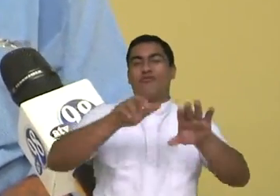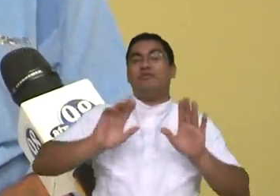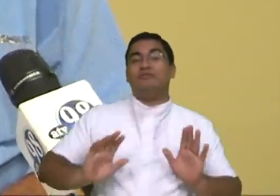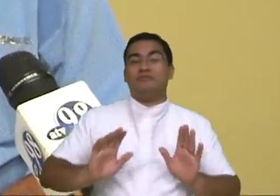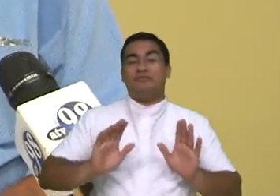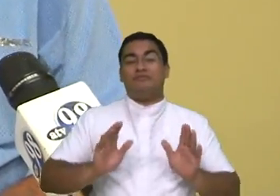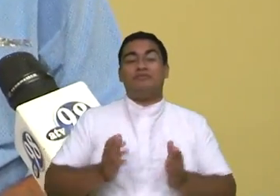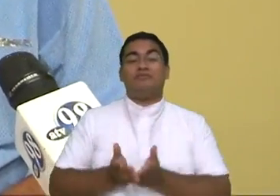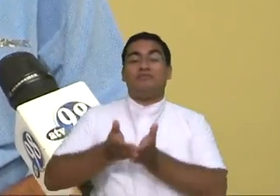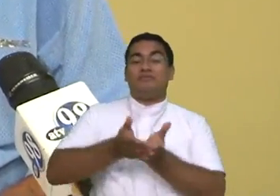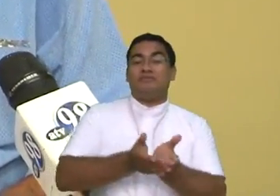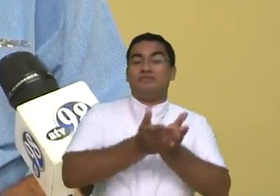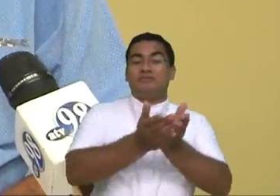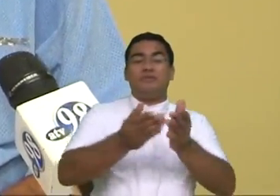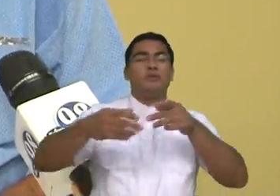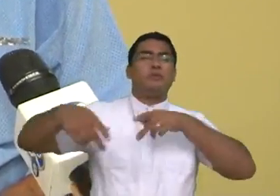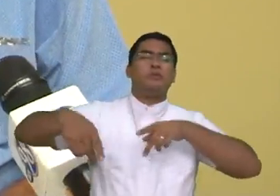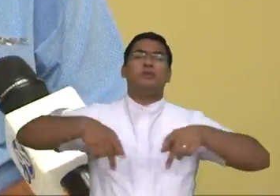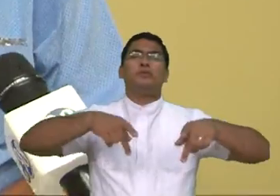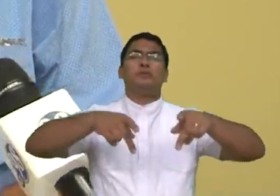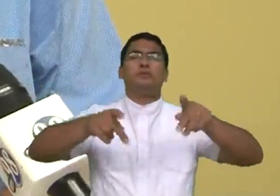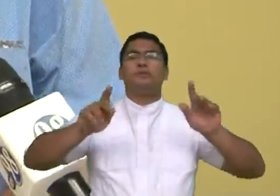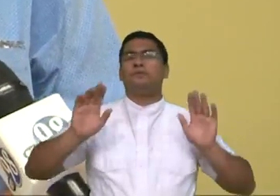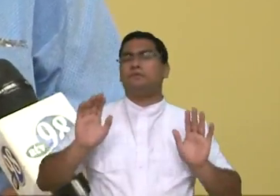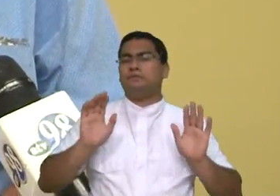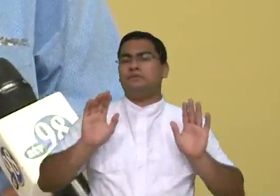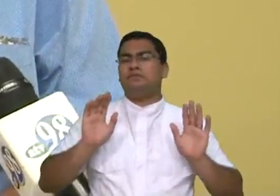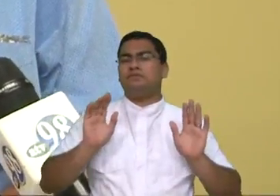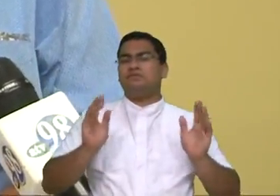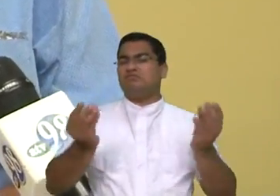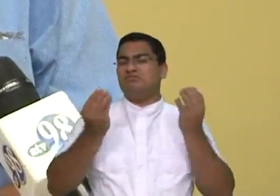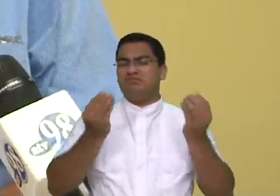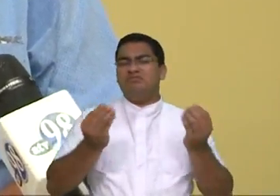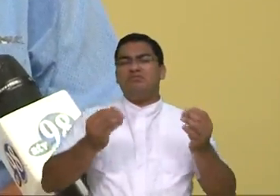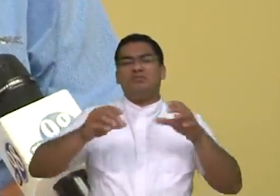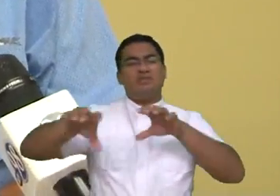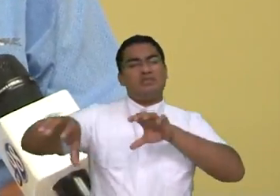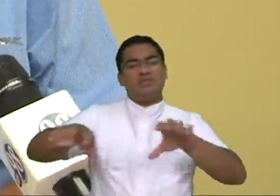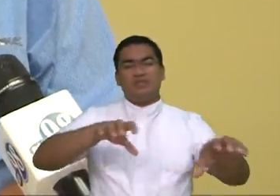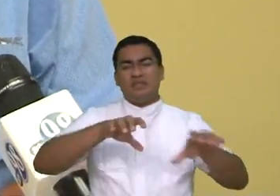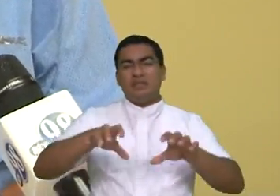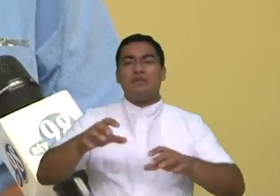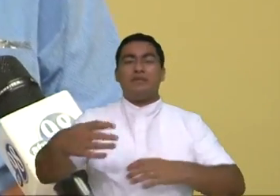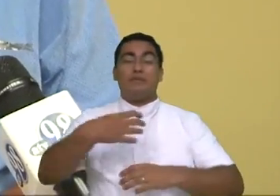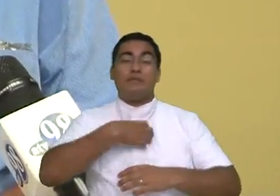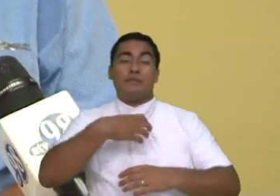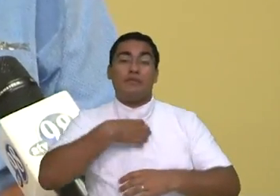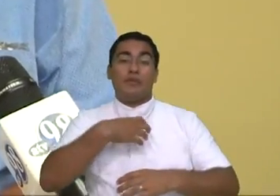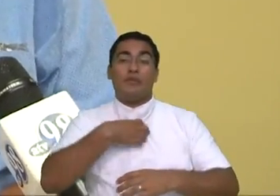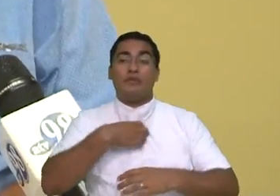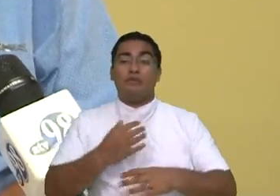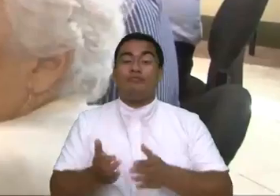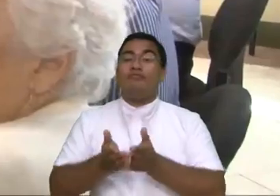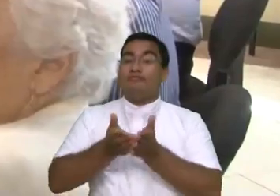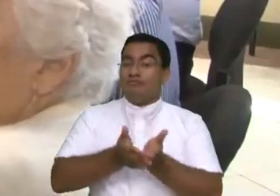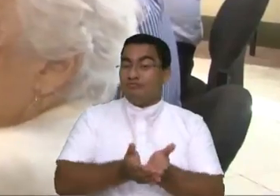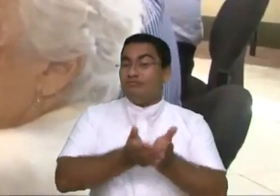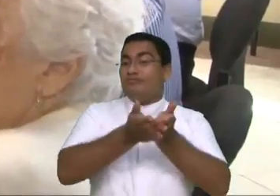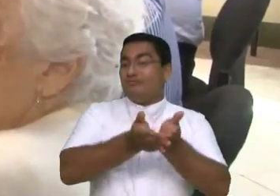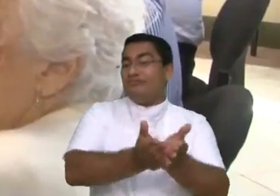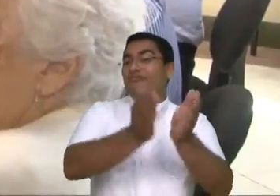recreo, embarcaciones y todas aquellas actividades que realicen los propios dueños de